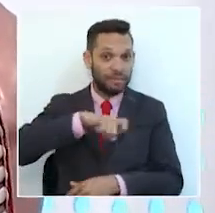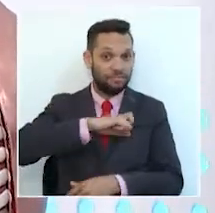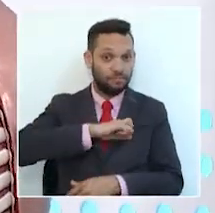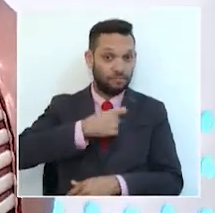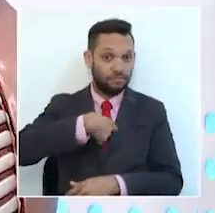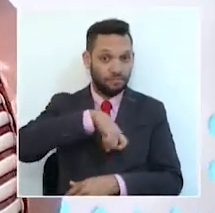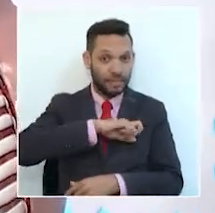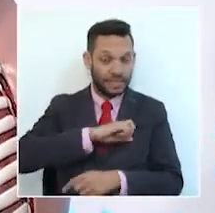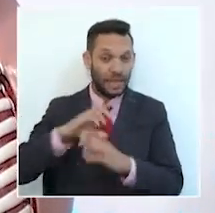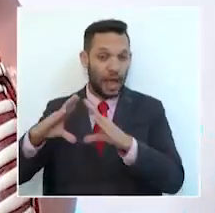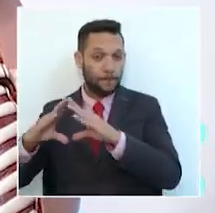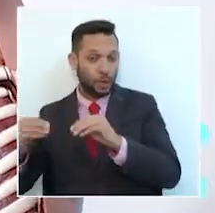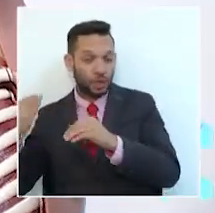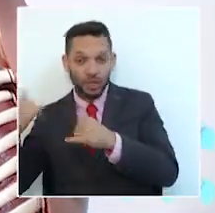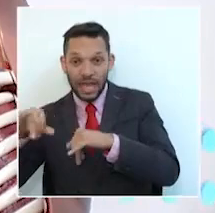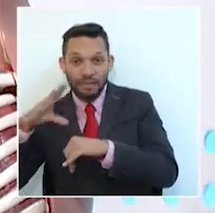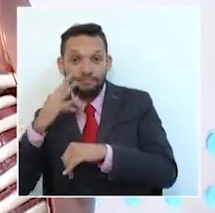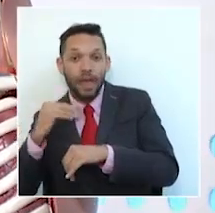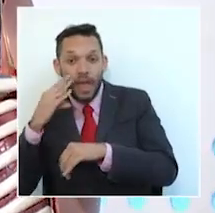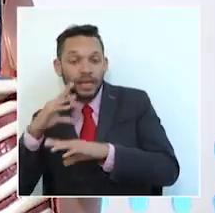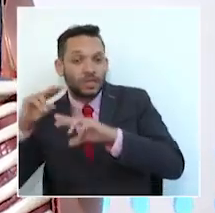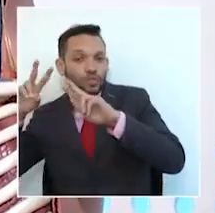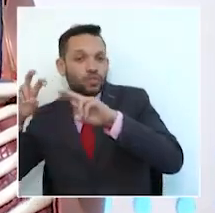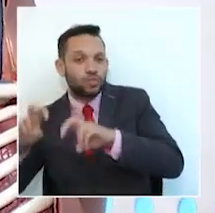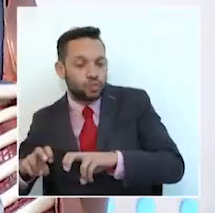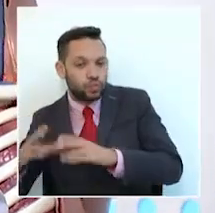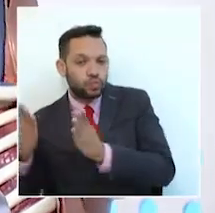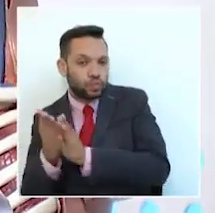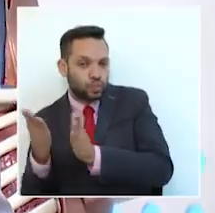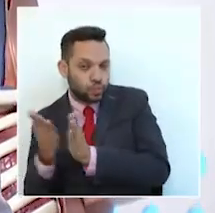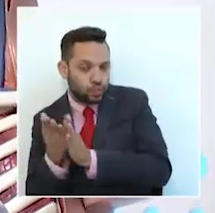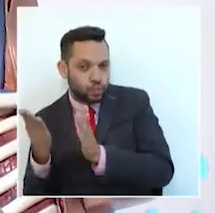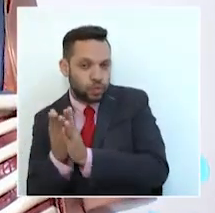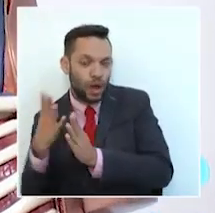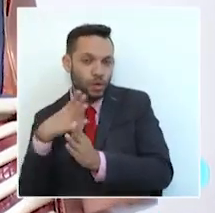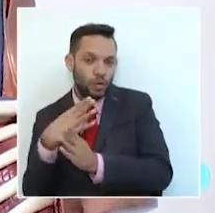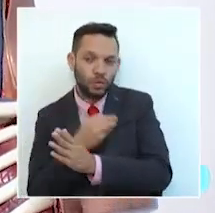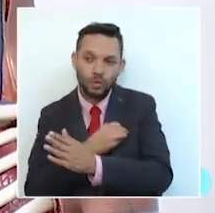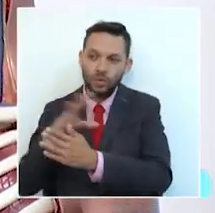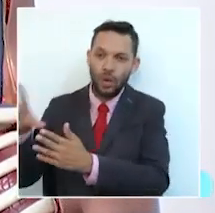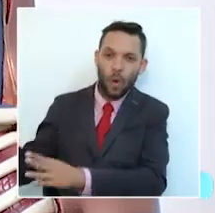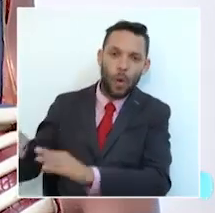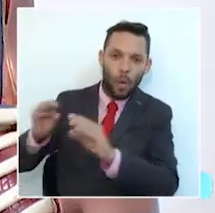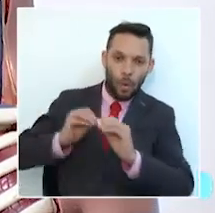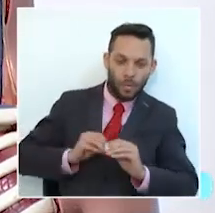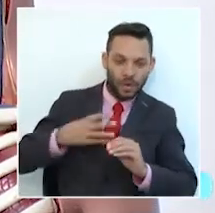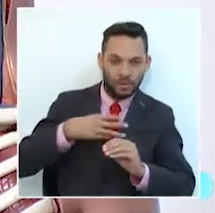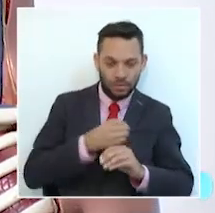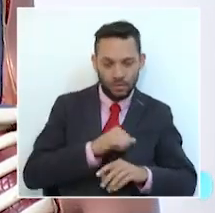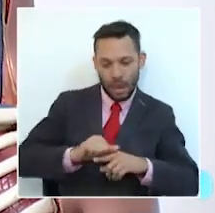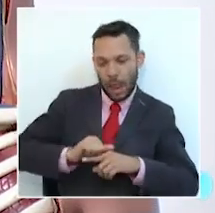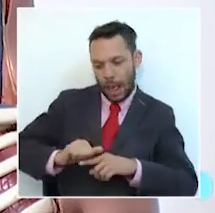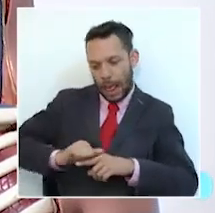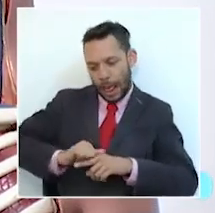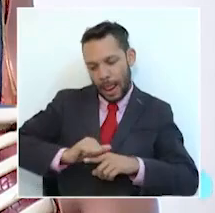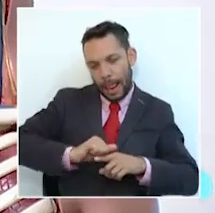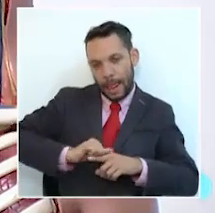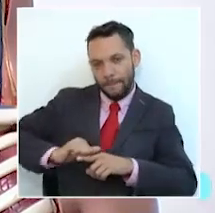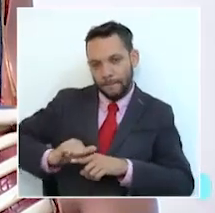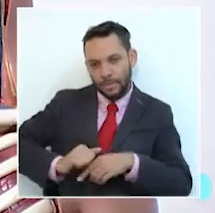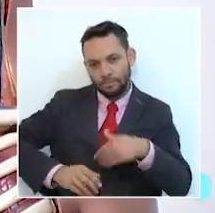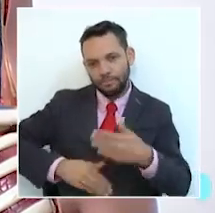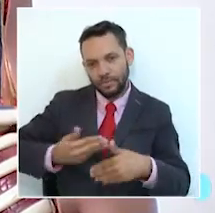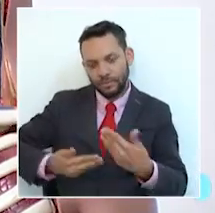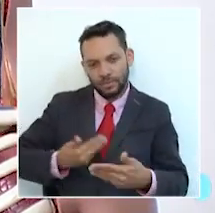japón en otras partes donde se utilizan este tipo de terapias y nosotros en nuestro parque de la salud y ustedes poder comprender cómo es que llega a